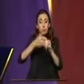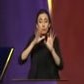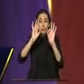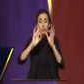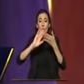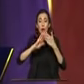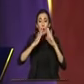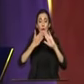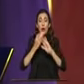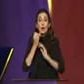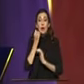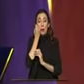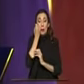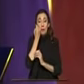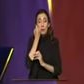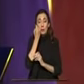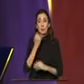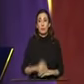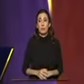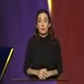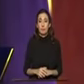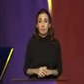nuestros hermanos indígenas.